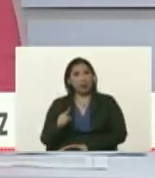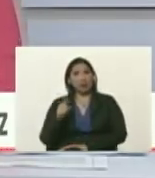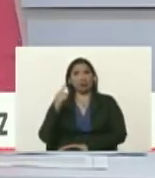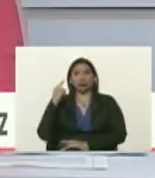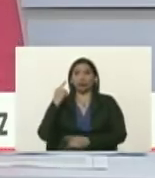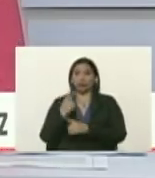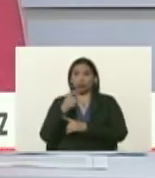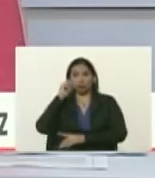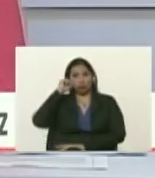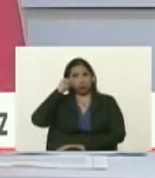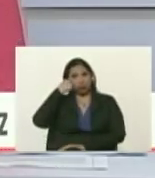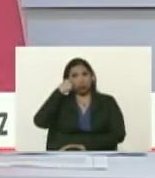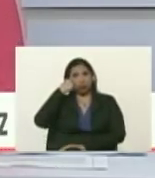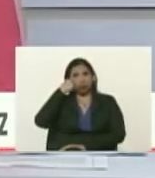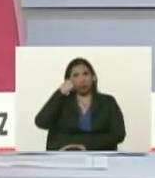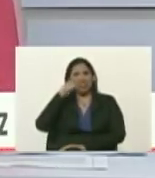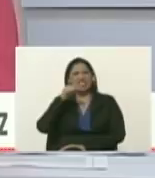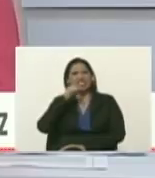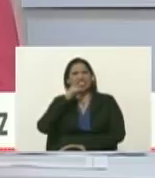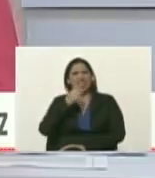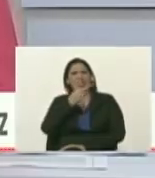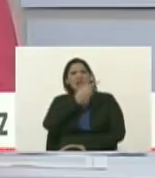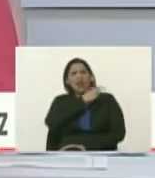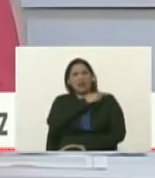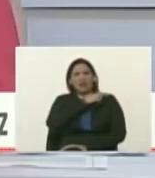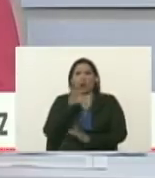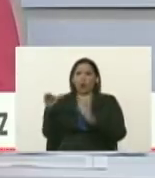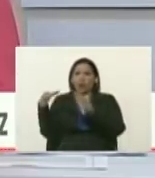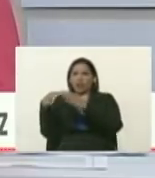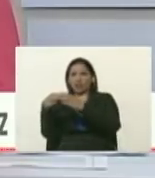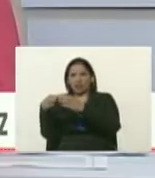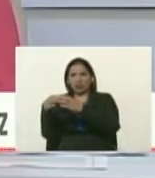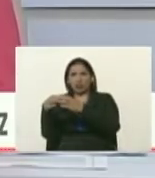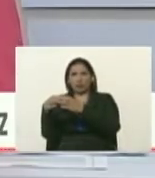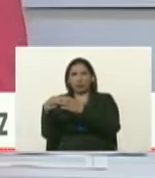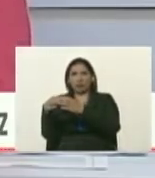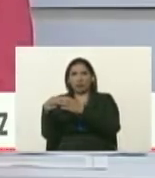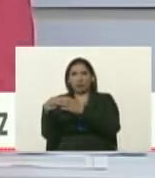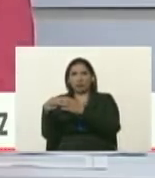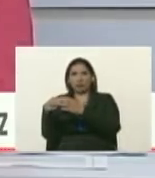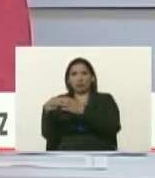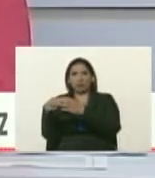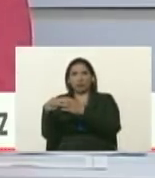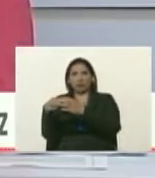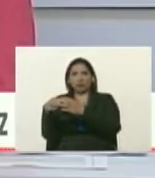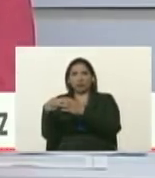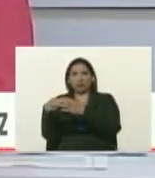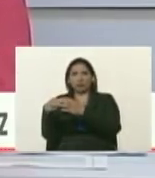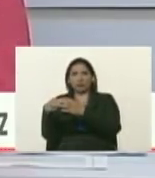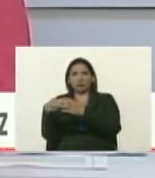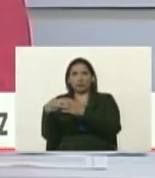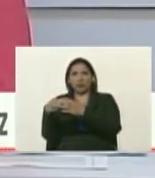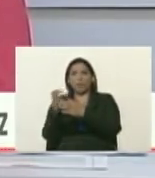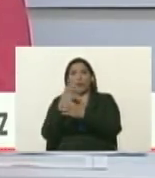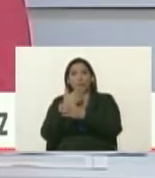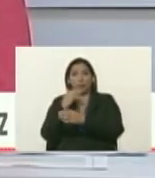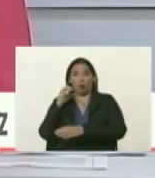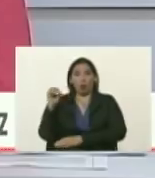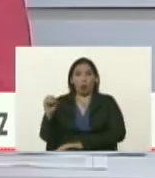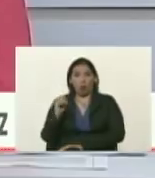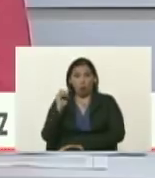recordar, el cabecilla de esta organización transnacional, en un extremo, Oriente,